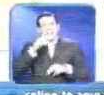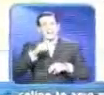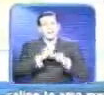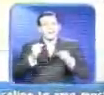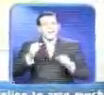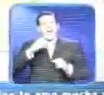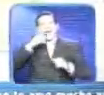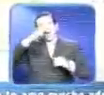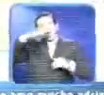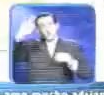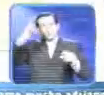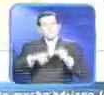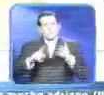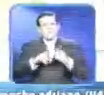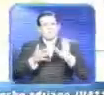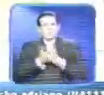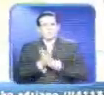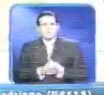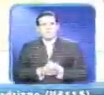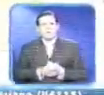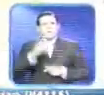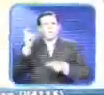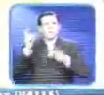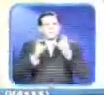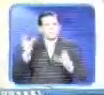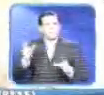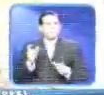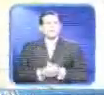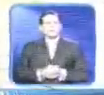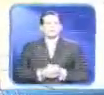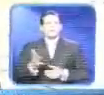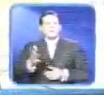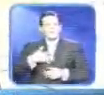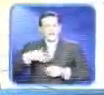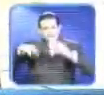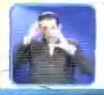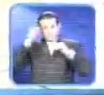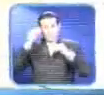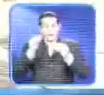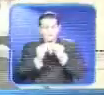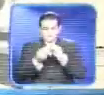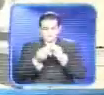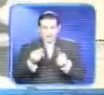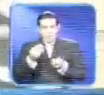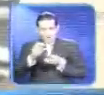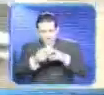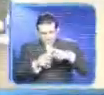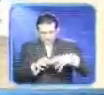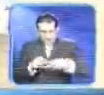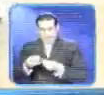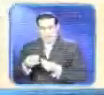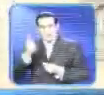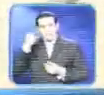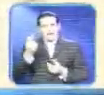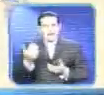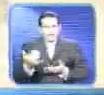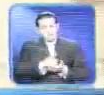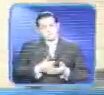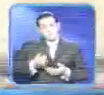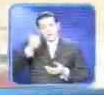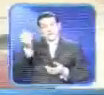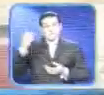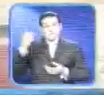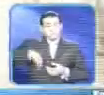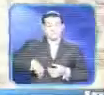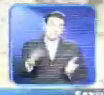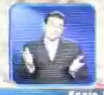que vienen por diferentes motivos. Tenemos desde personas que quieren aprender a hacer manualidades para tener un ingreso adicional. Hay gente que le